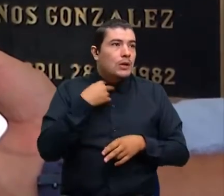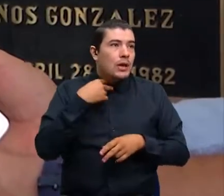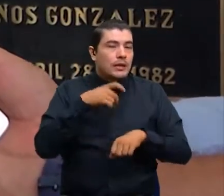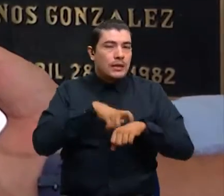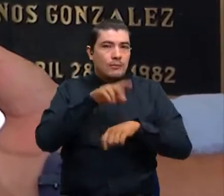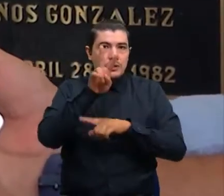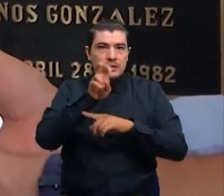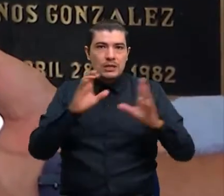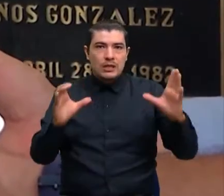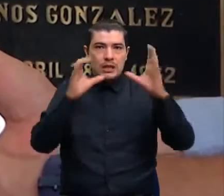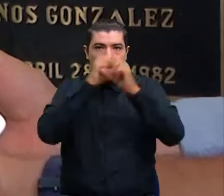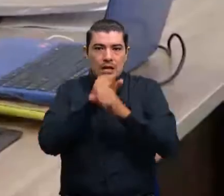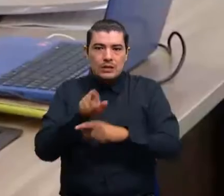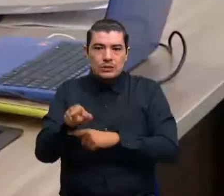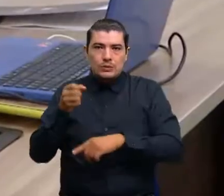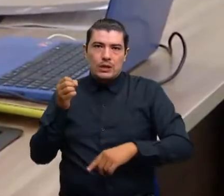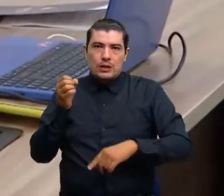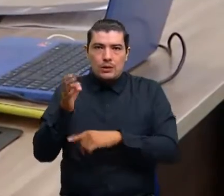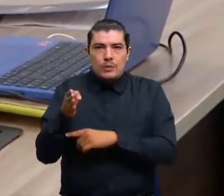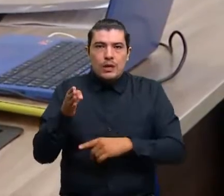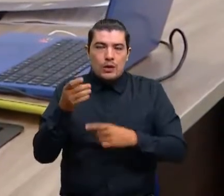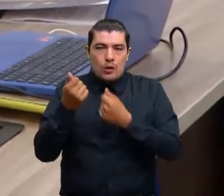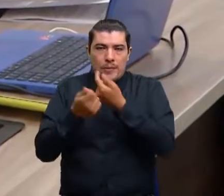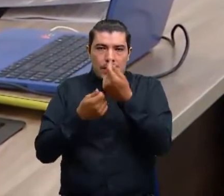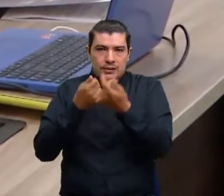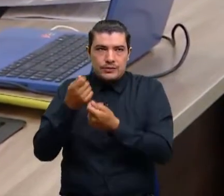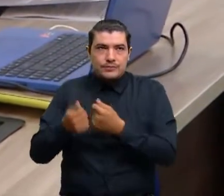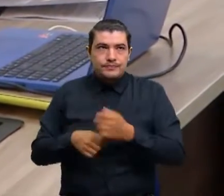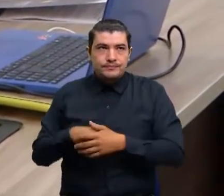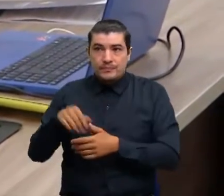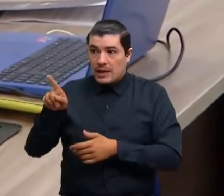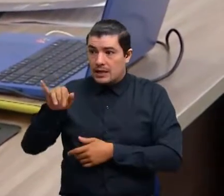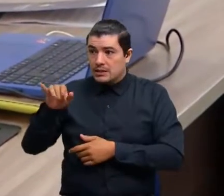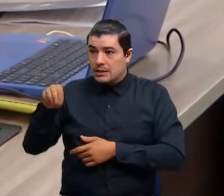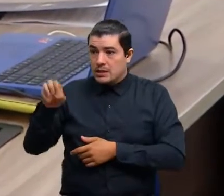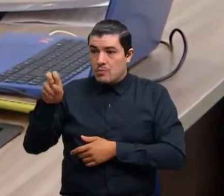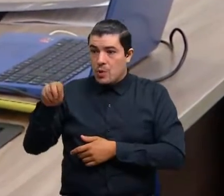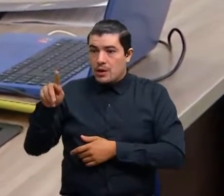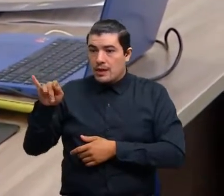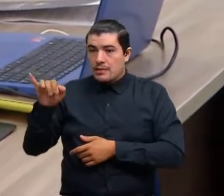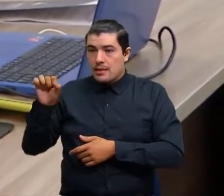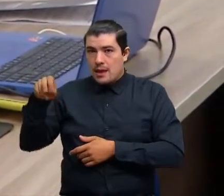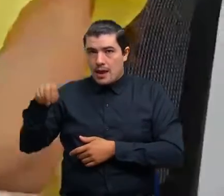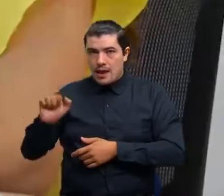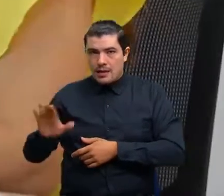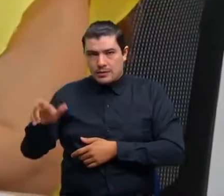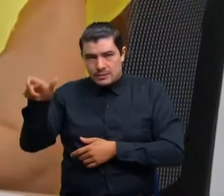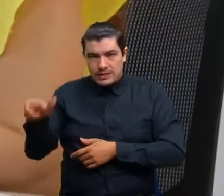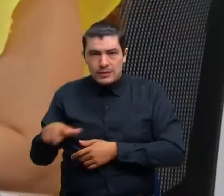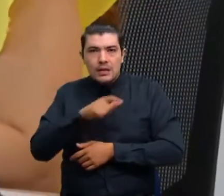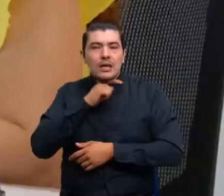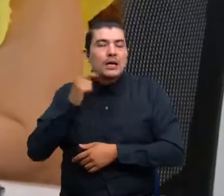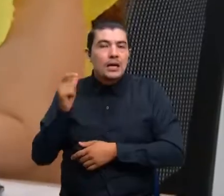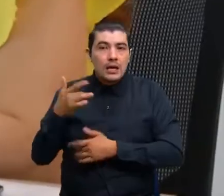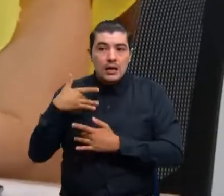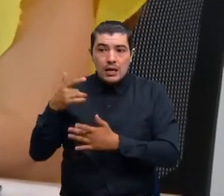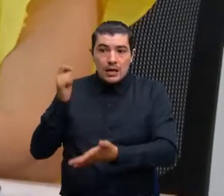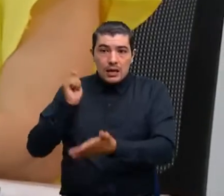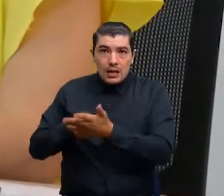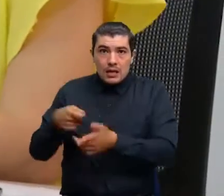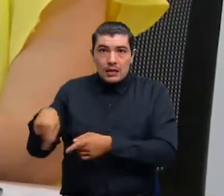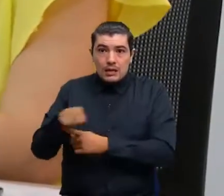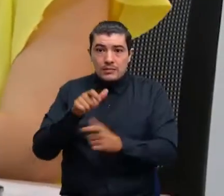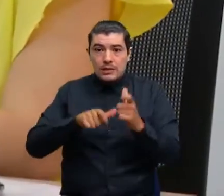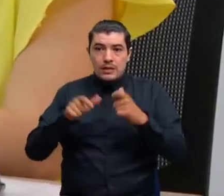noche en el club del comercio según simon triana sacerdote eudista del minuto de dios los aportes beneficiarán a